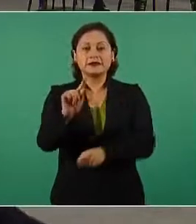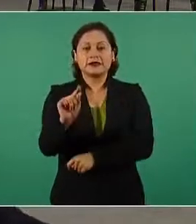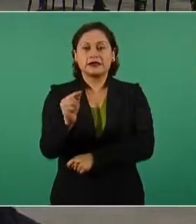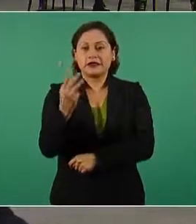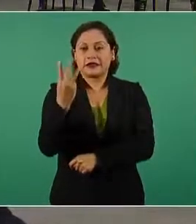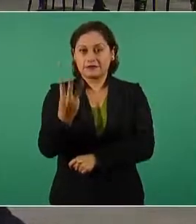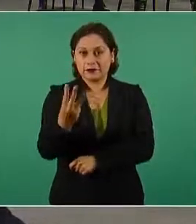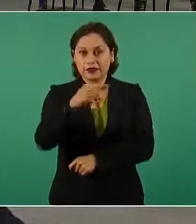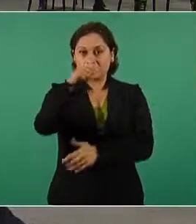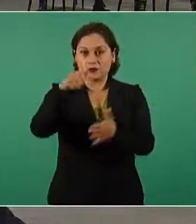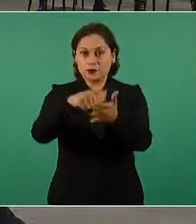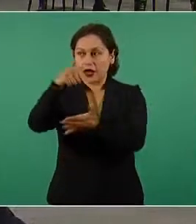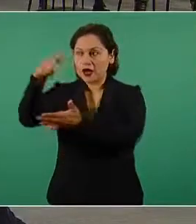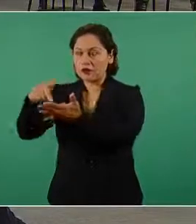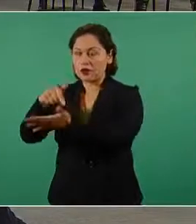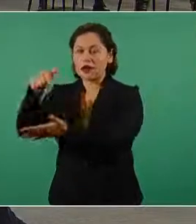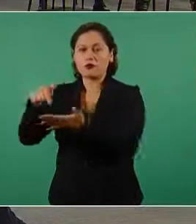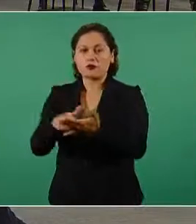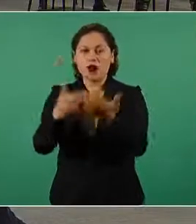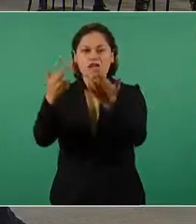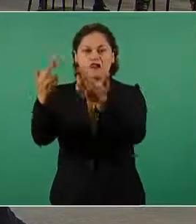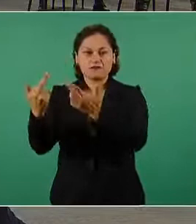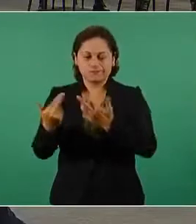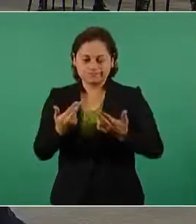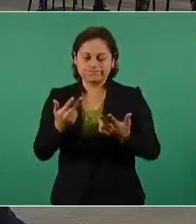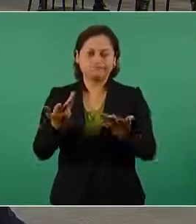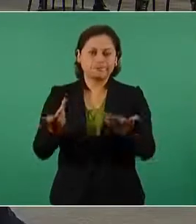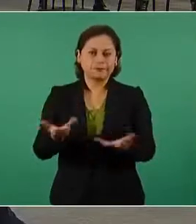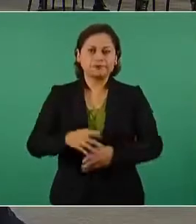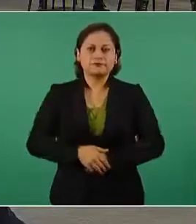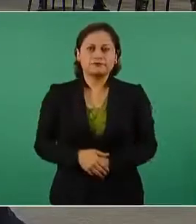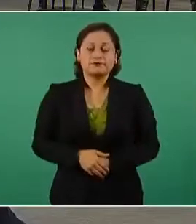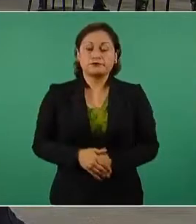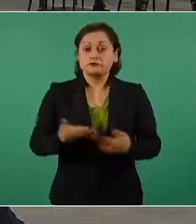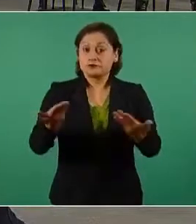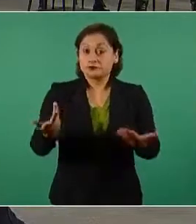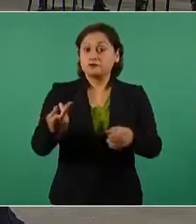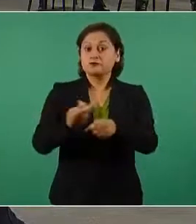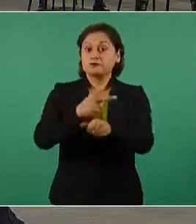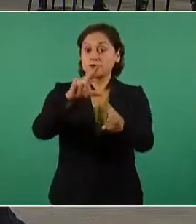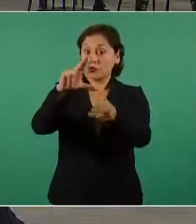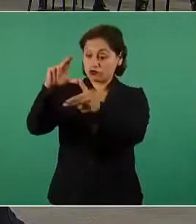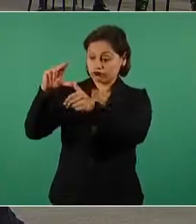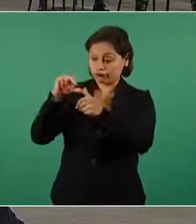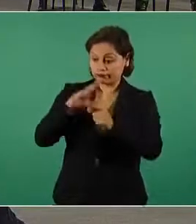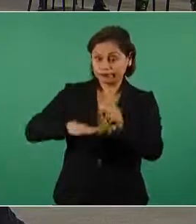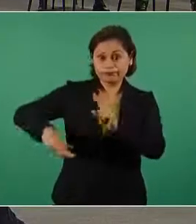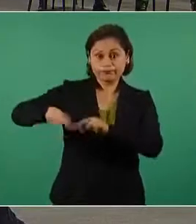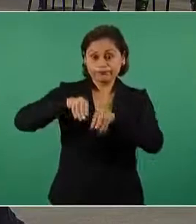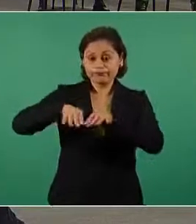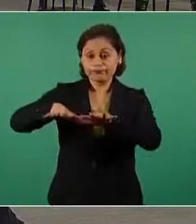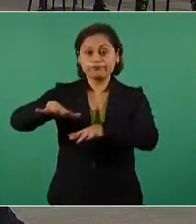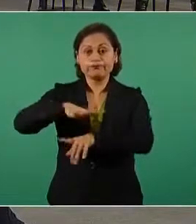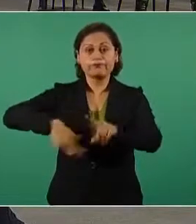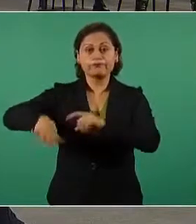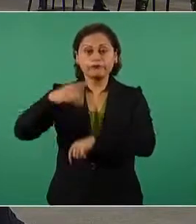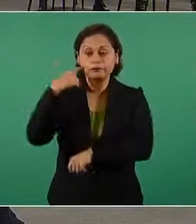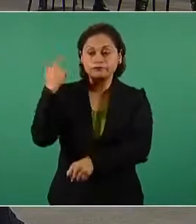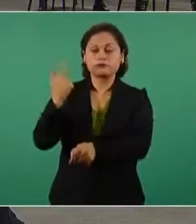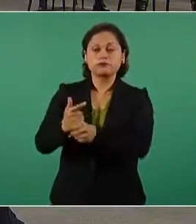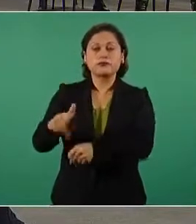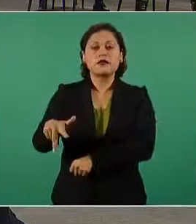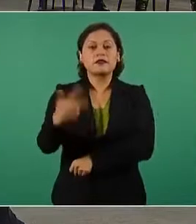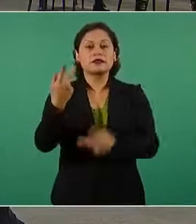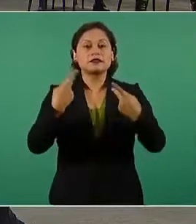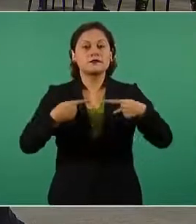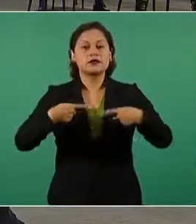3,773 localidades. Como resultado del paso de este evento, se tuvo un saldo de 13